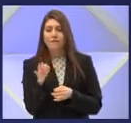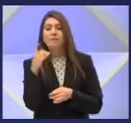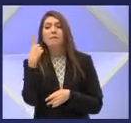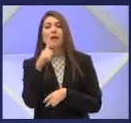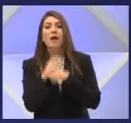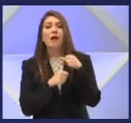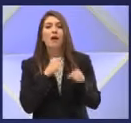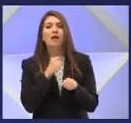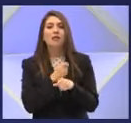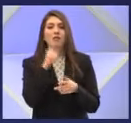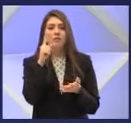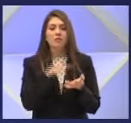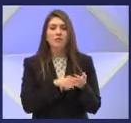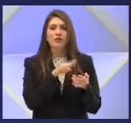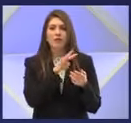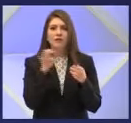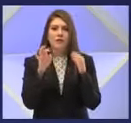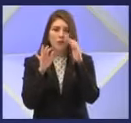1958